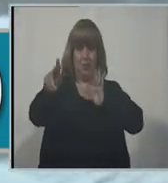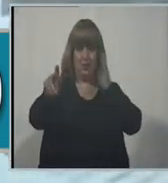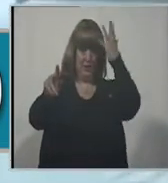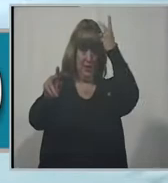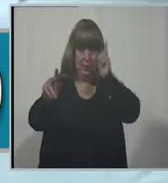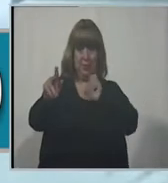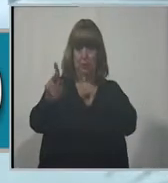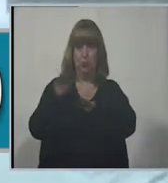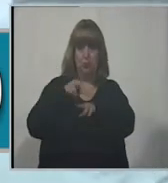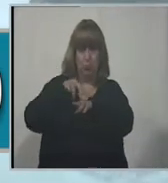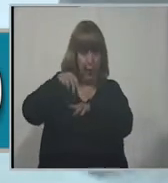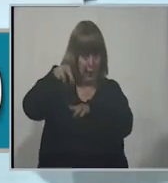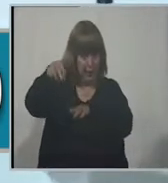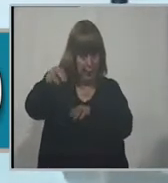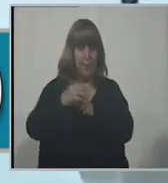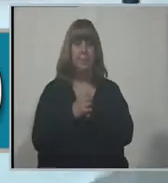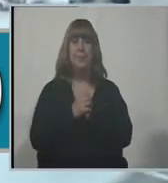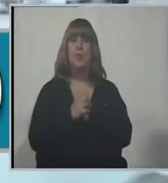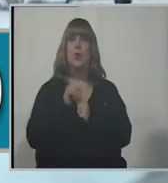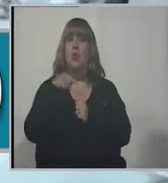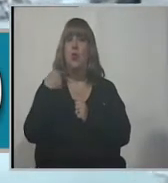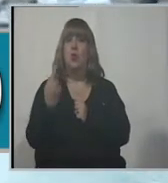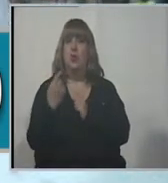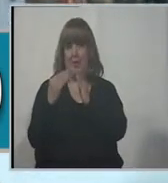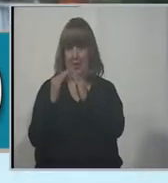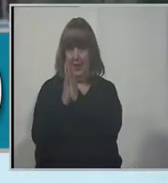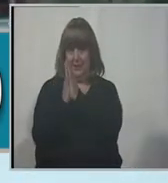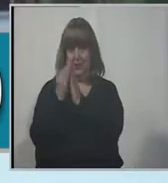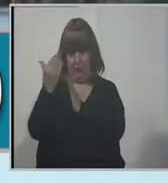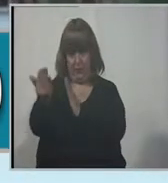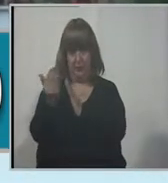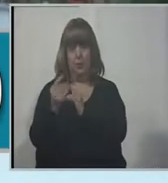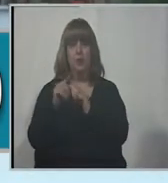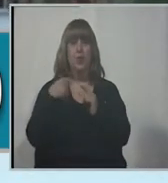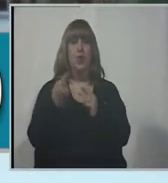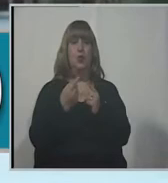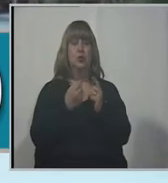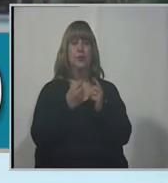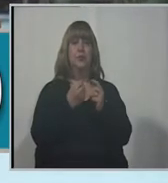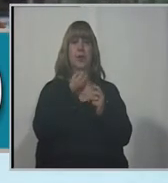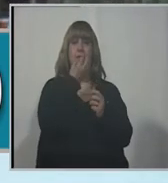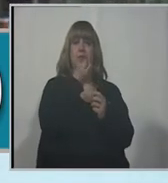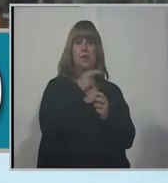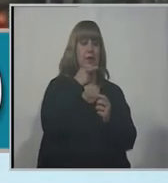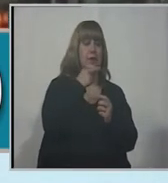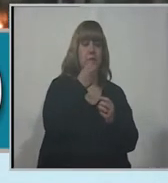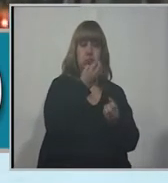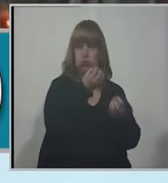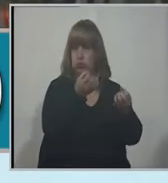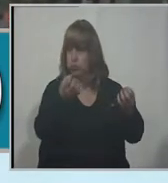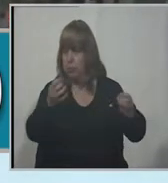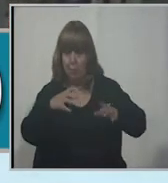Otro punto importante también es que se ha incrementado la relación de espacios verdes que tenía la plaza